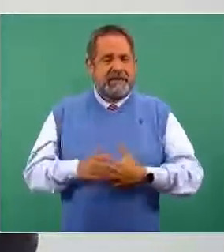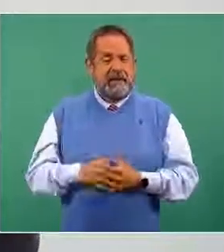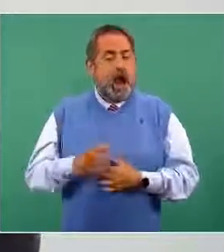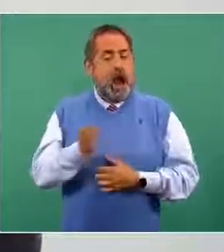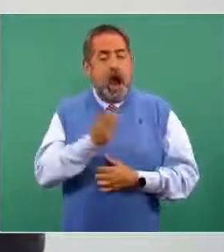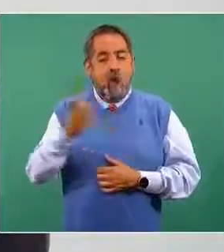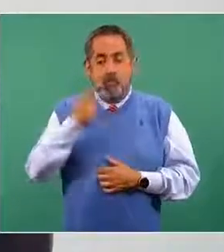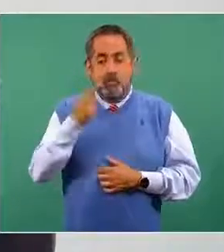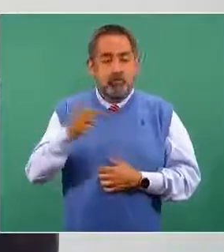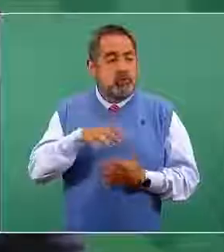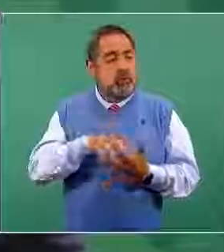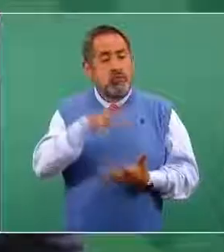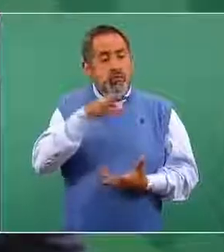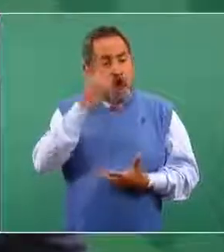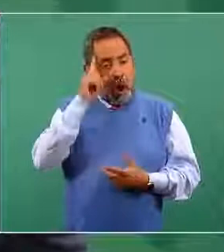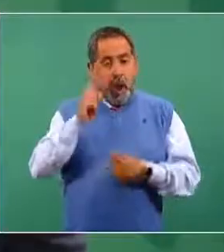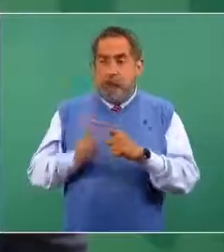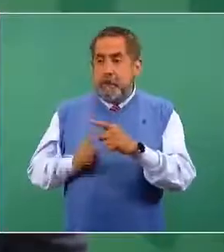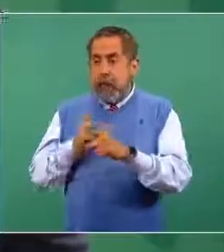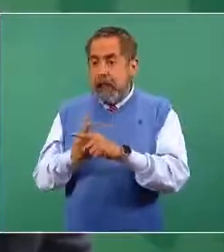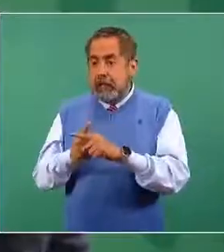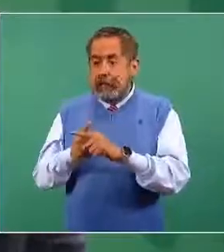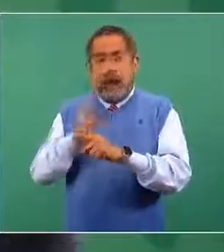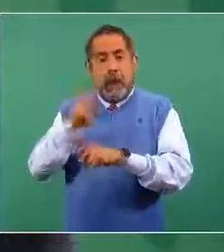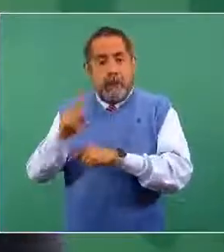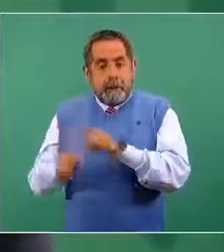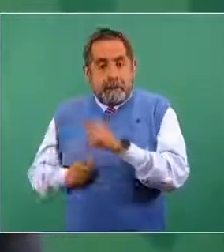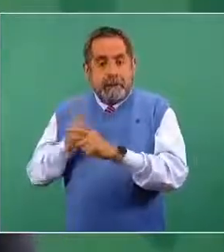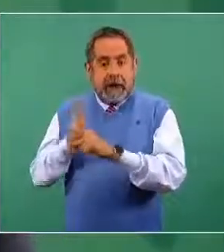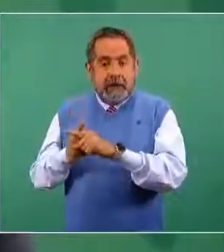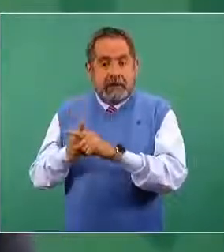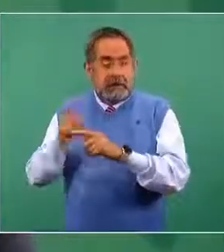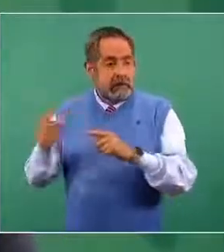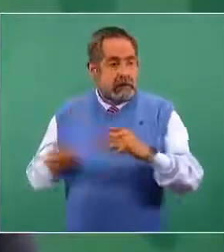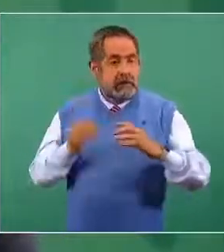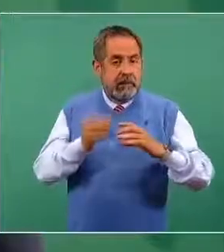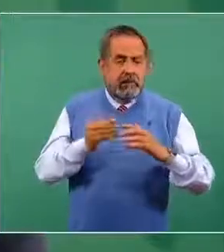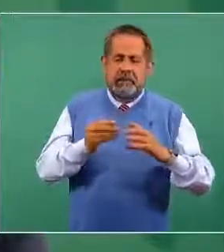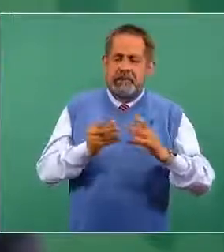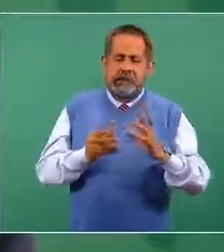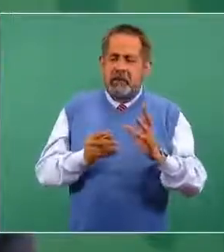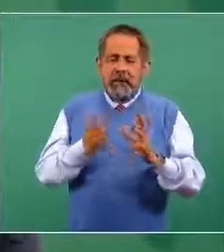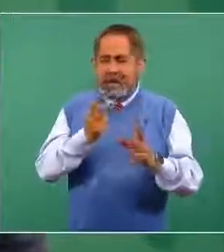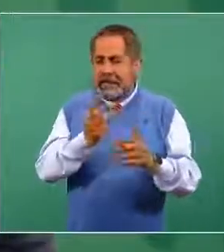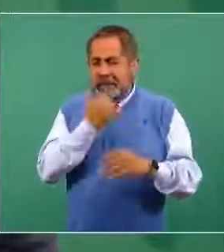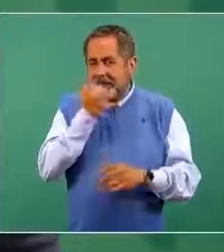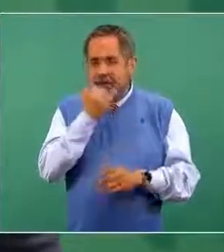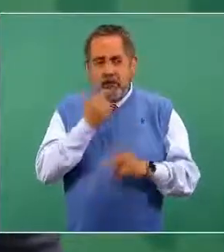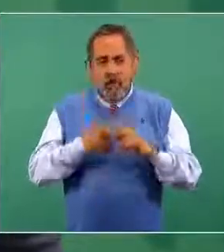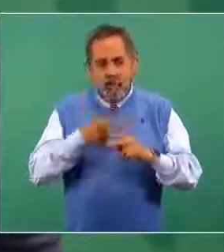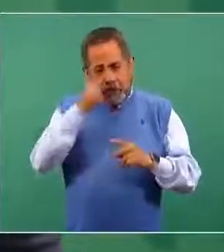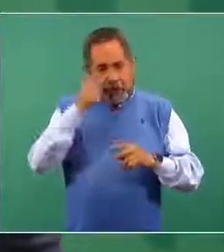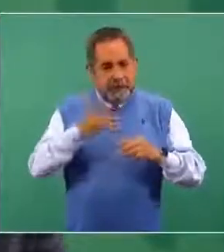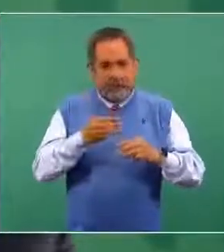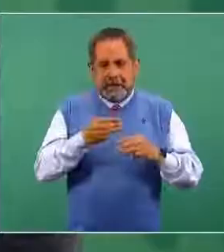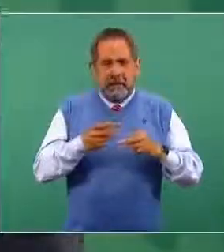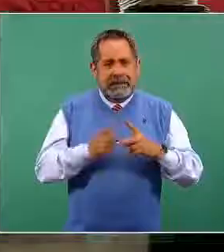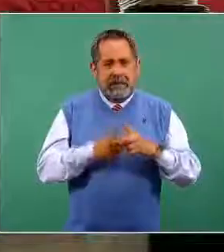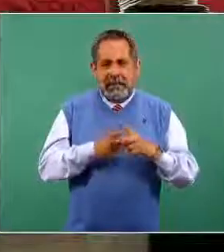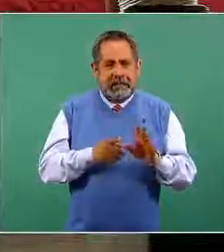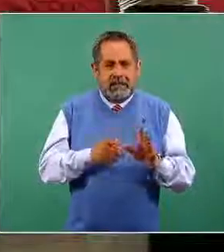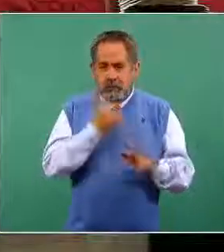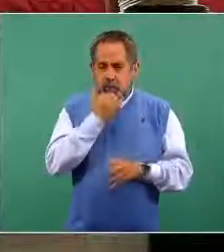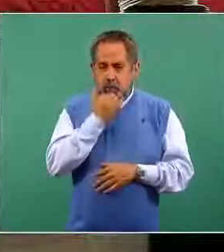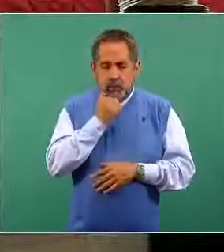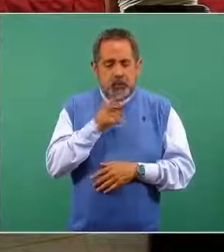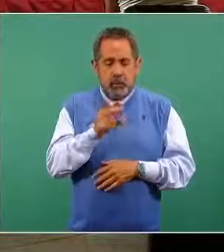están agarrando el grupo grande, sumándole el subgrupo de COVID, otros están agarrando el subgrupo de COVID y sumándole el de casos confirmados, y eso